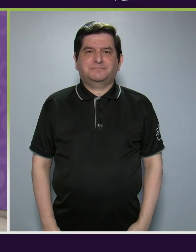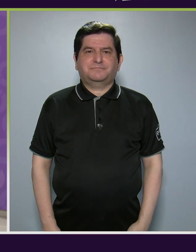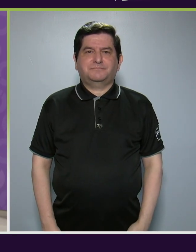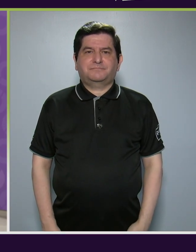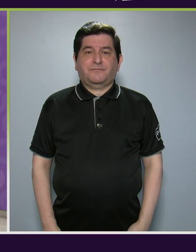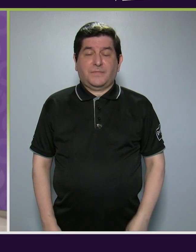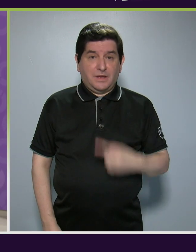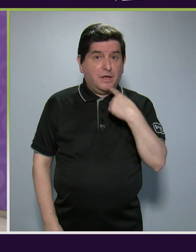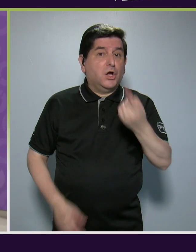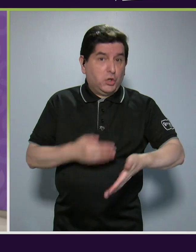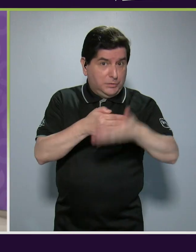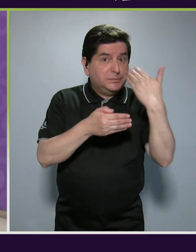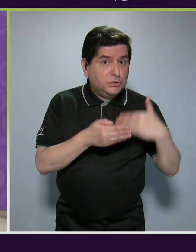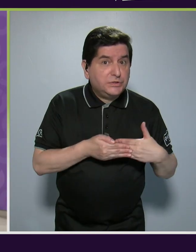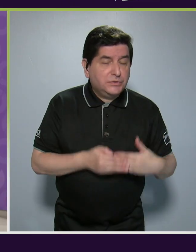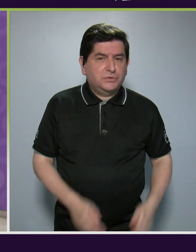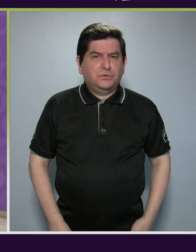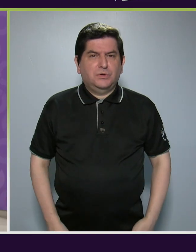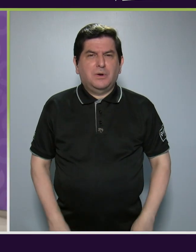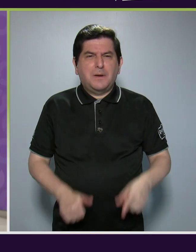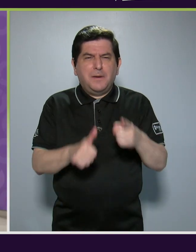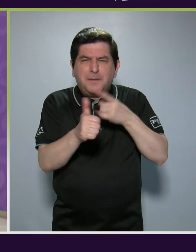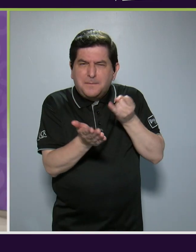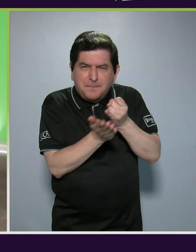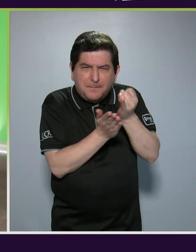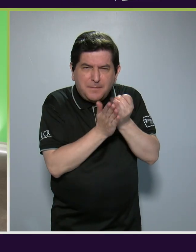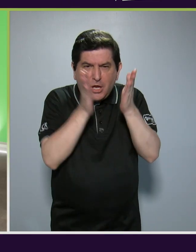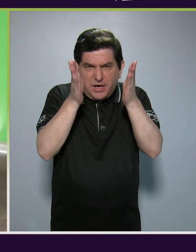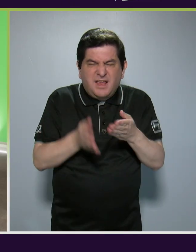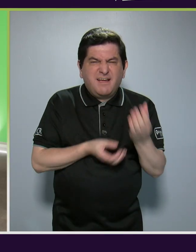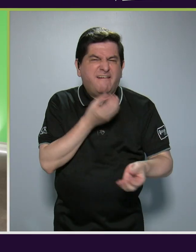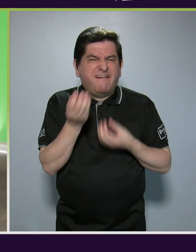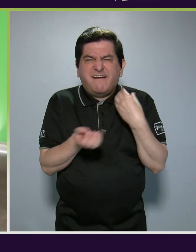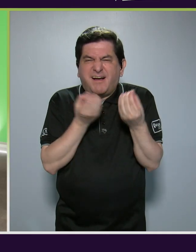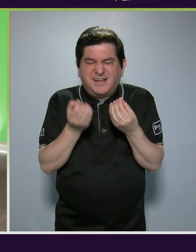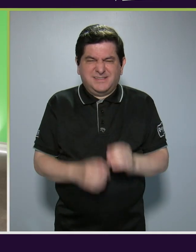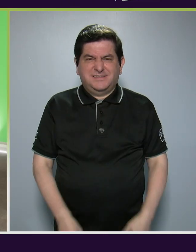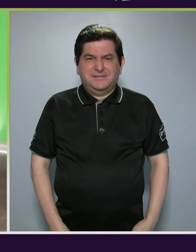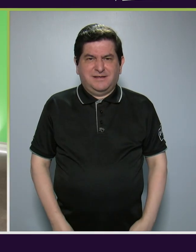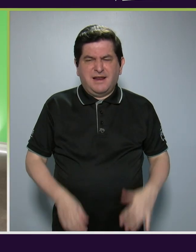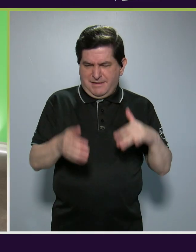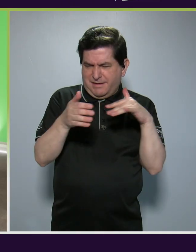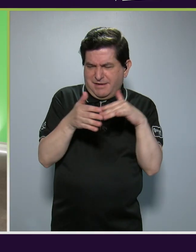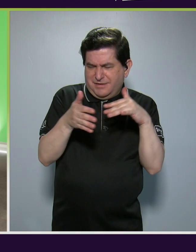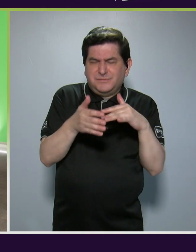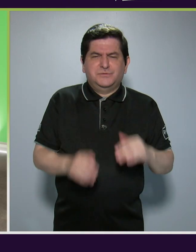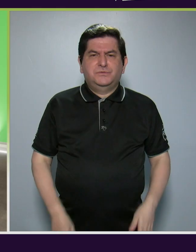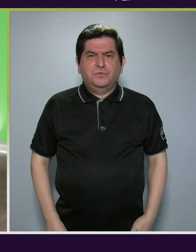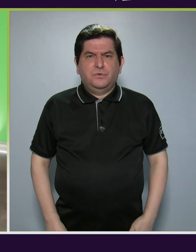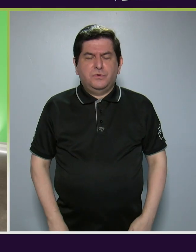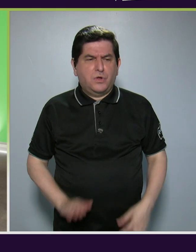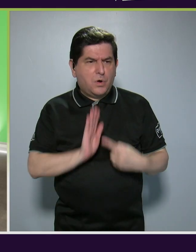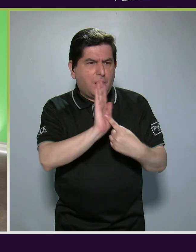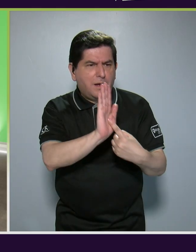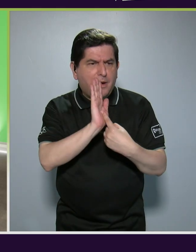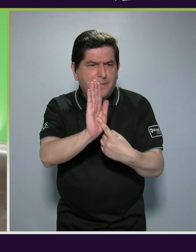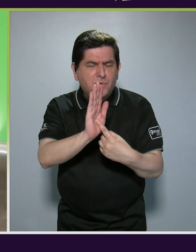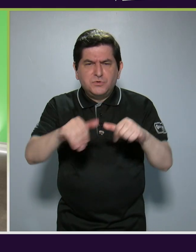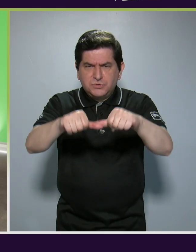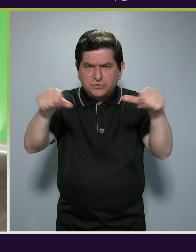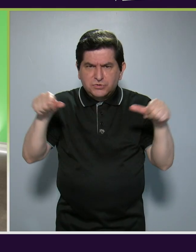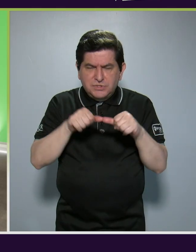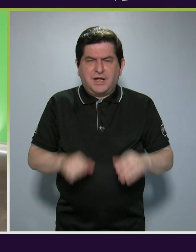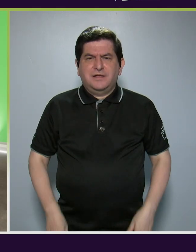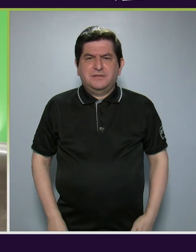lo señalaba, ¿verdad? Estos primeros investigadores, ¿qué hicieron cuando estaban estudiando? Marcando la región con un